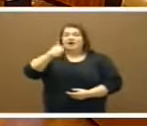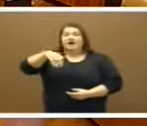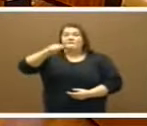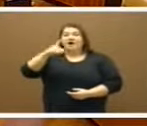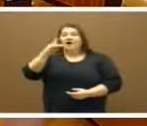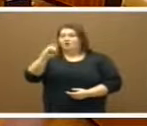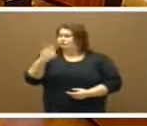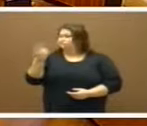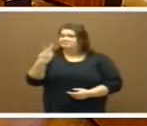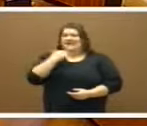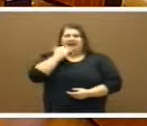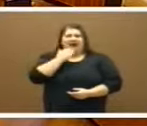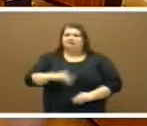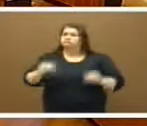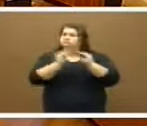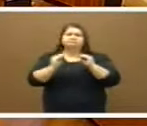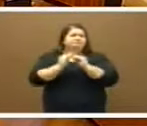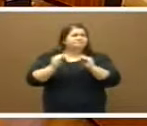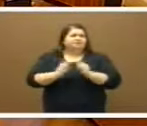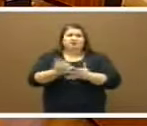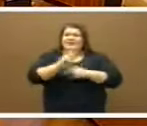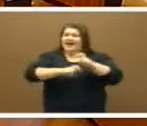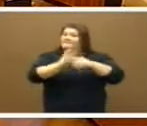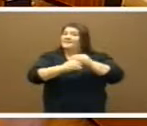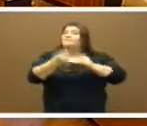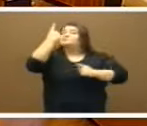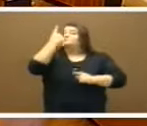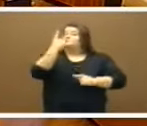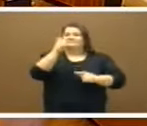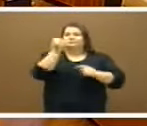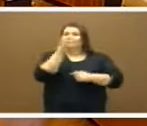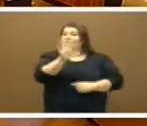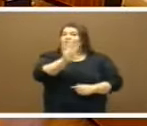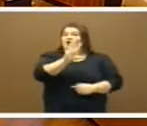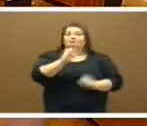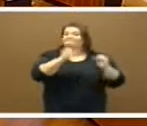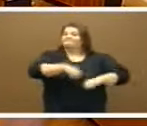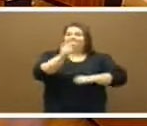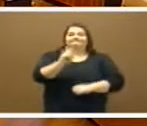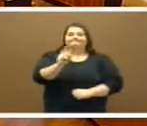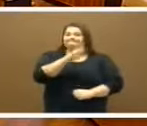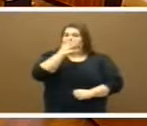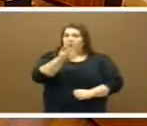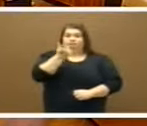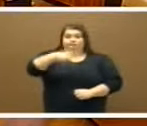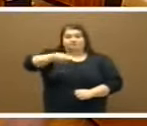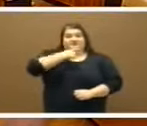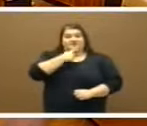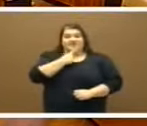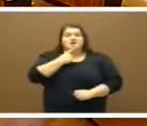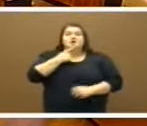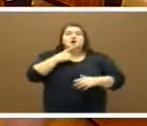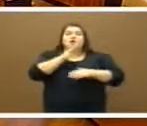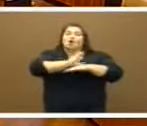gracias. Y con todas las enmiendas, menos con la primera, la número cinco, en la que dicen que las distintas